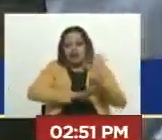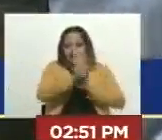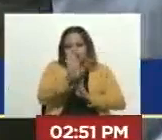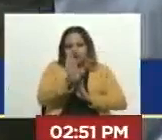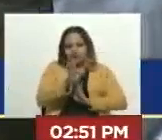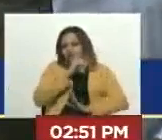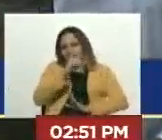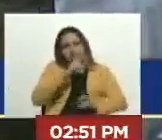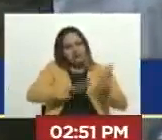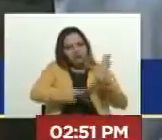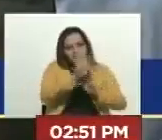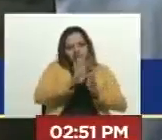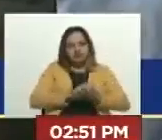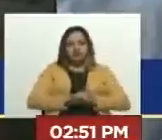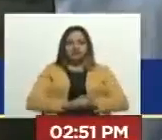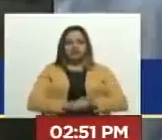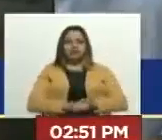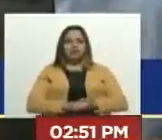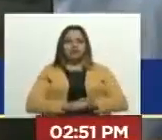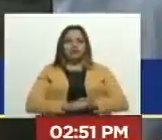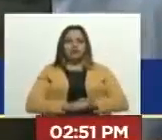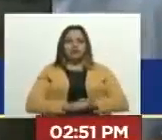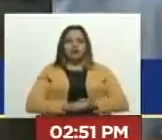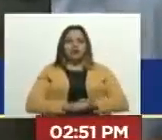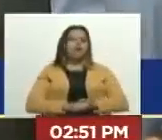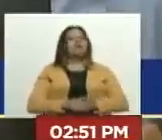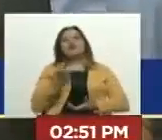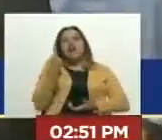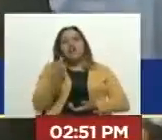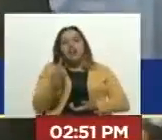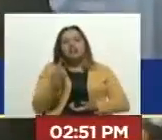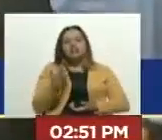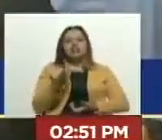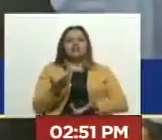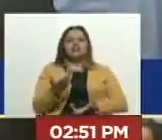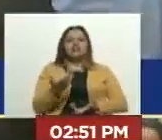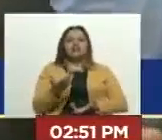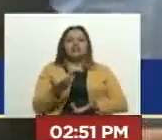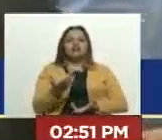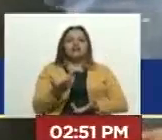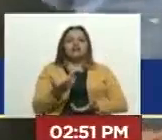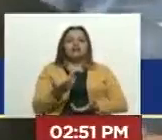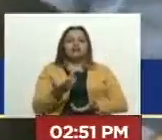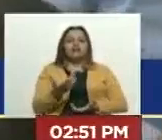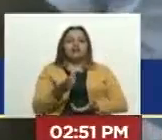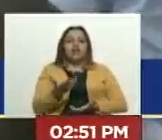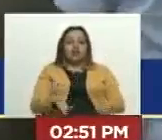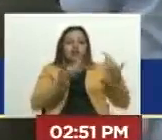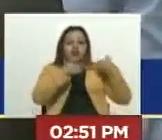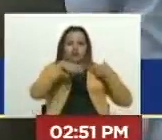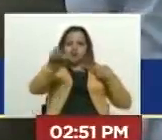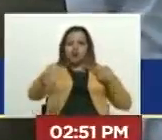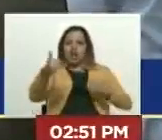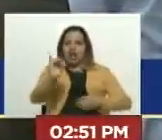mal ejecutados, por la ineptitud que estaba al frente de la oposición